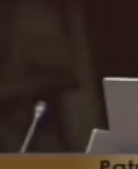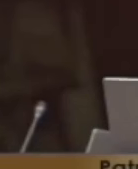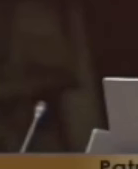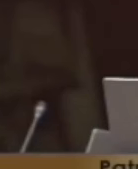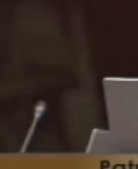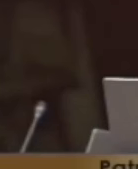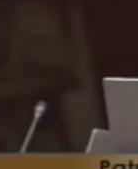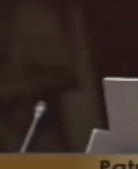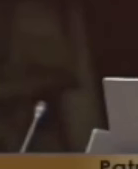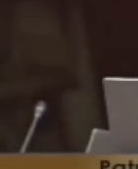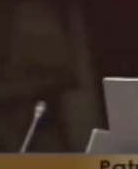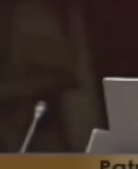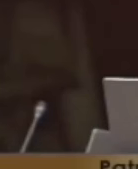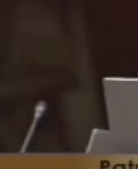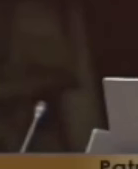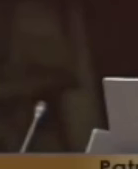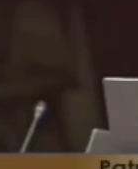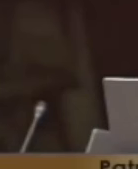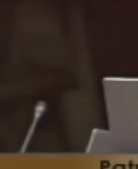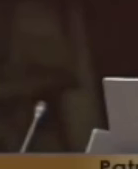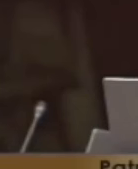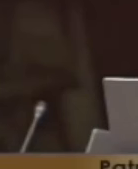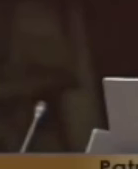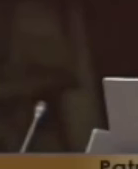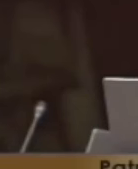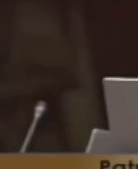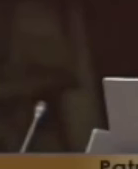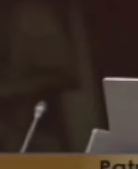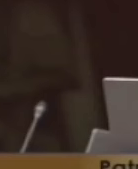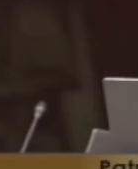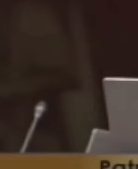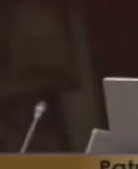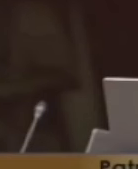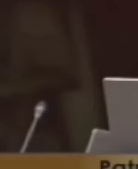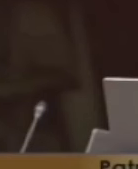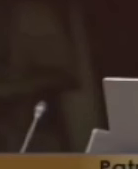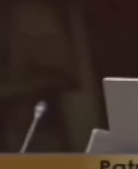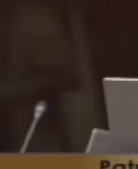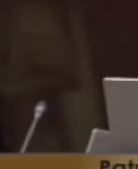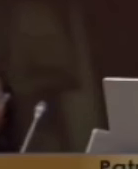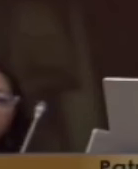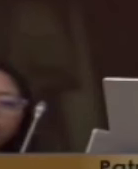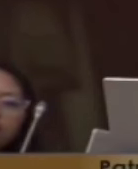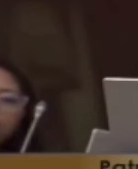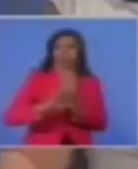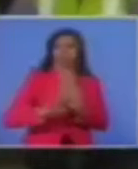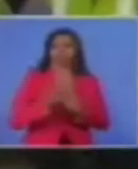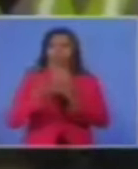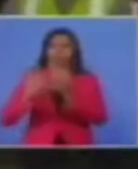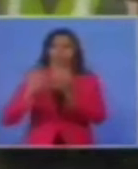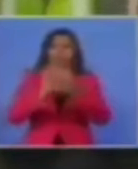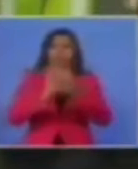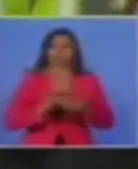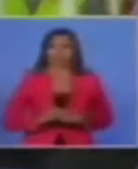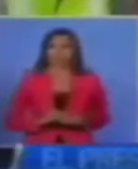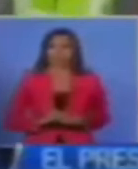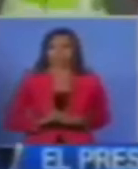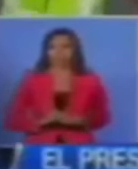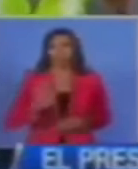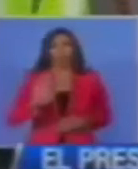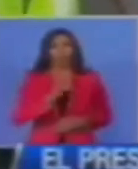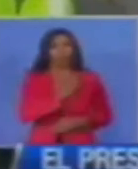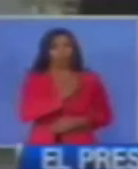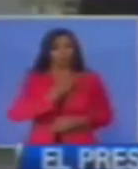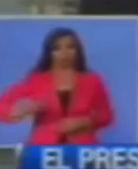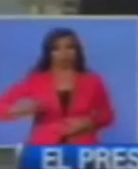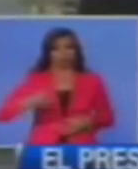eh transmita si es posible Eh señora presidenta el presidente de la república